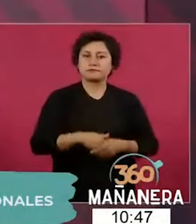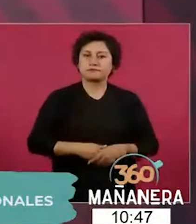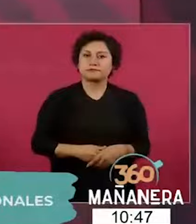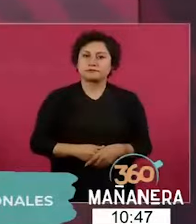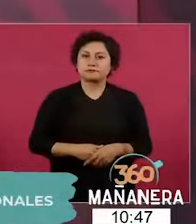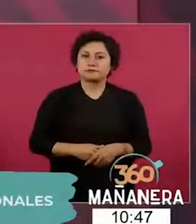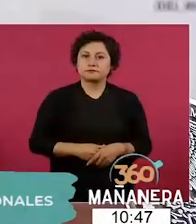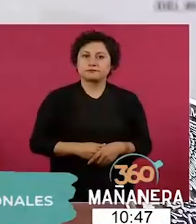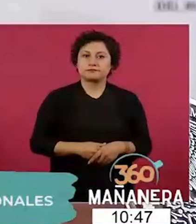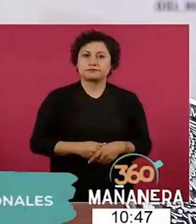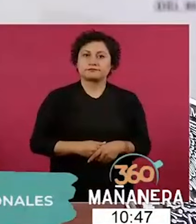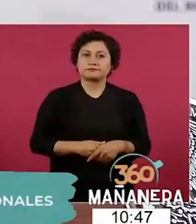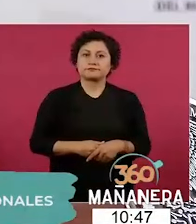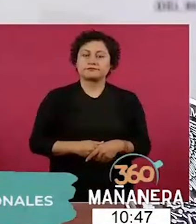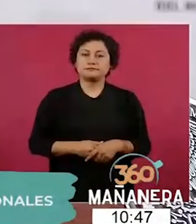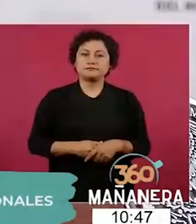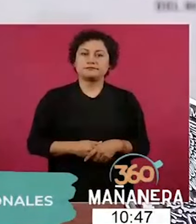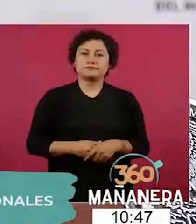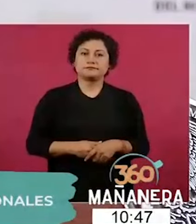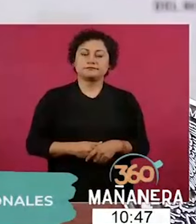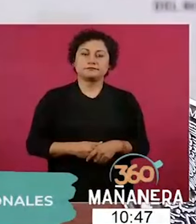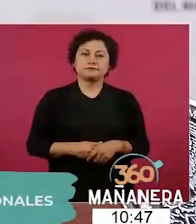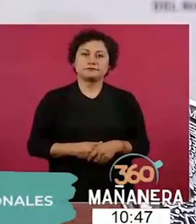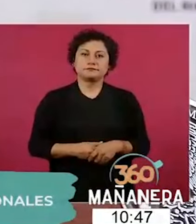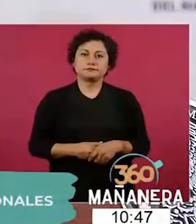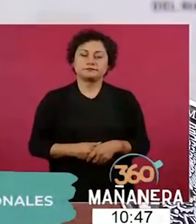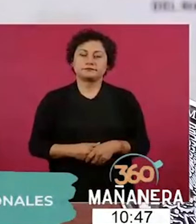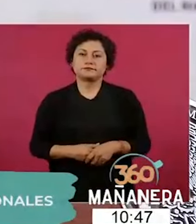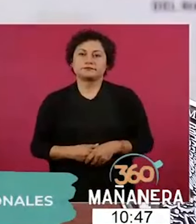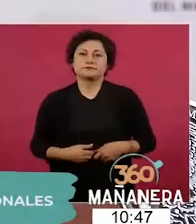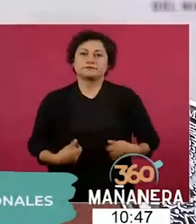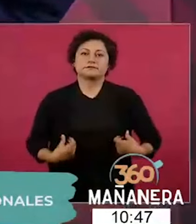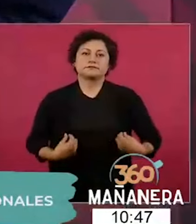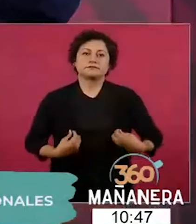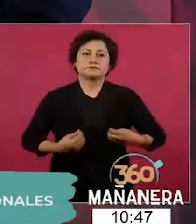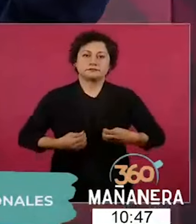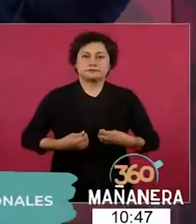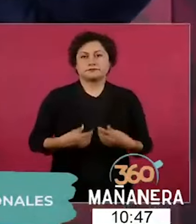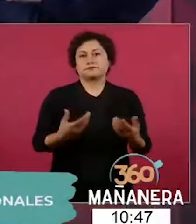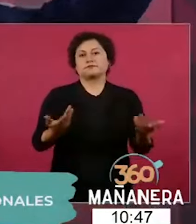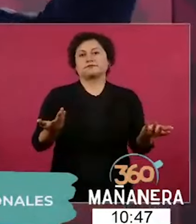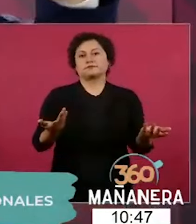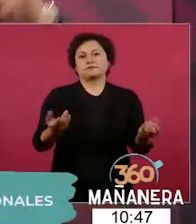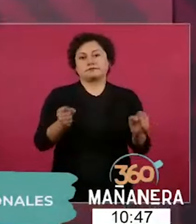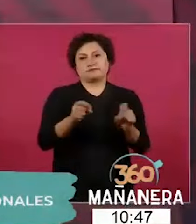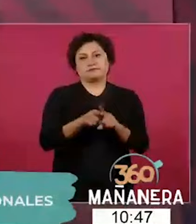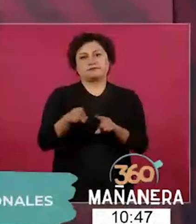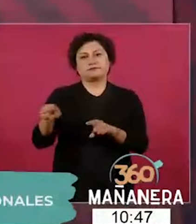indecorosa Pues el jefe del despacho